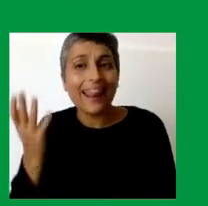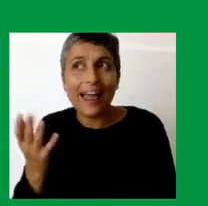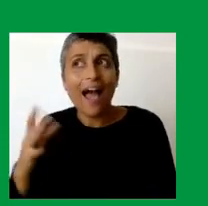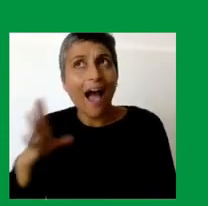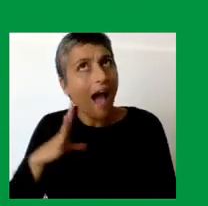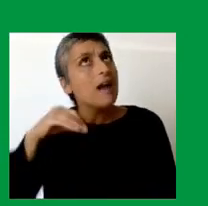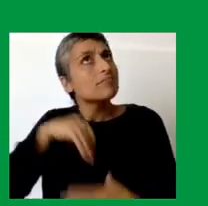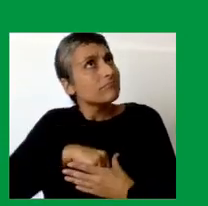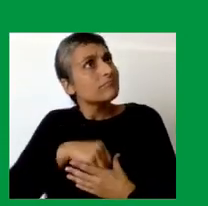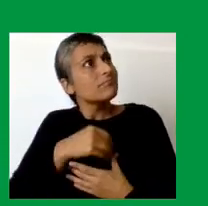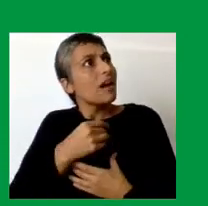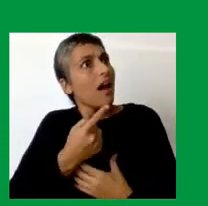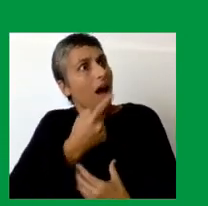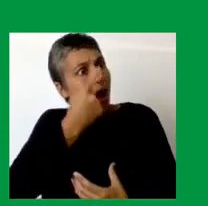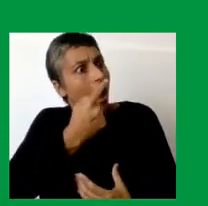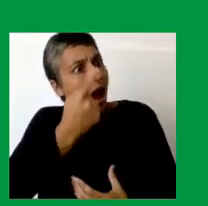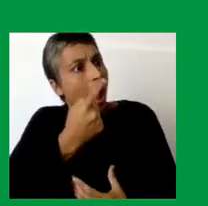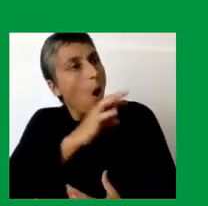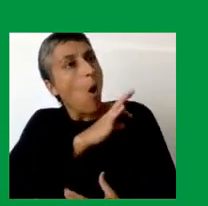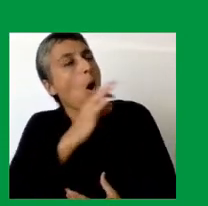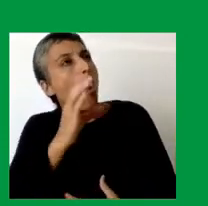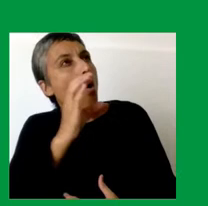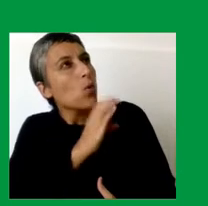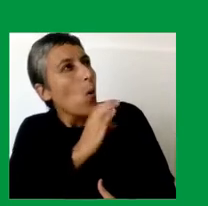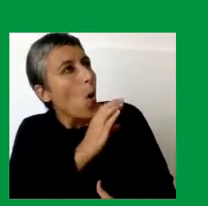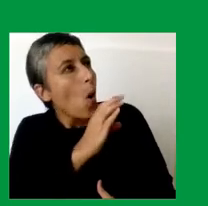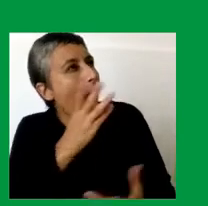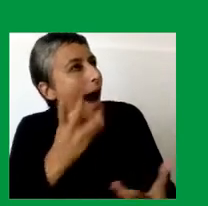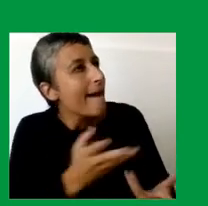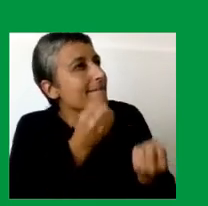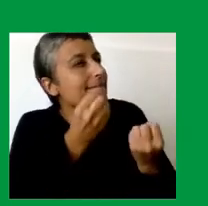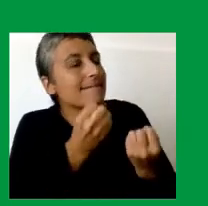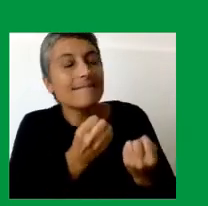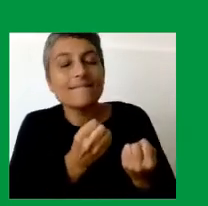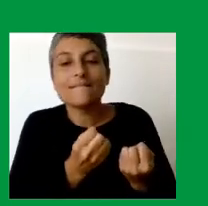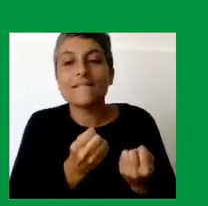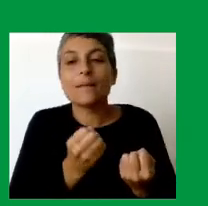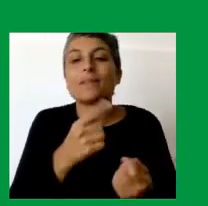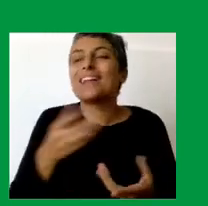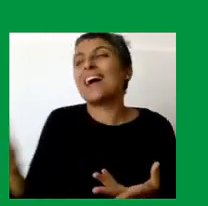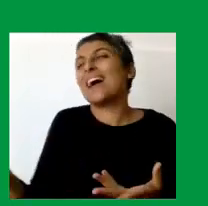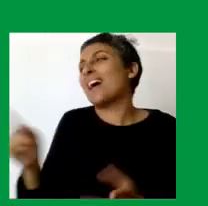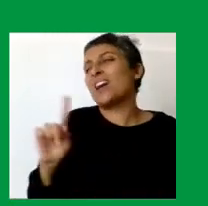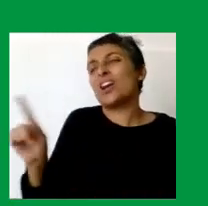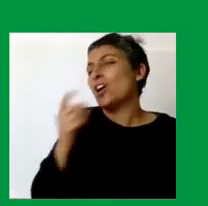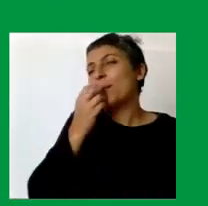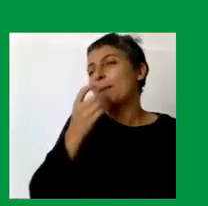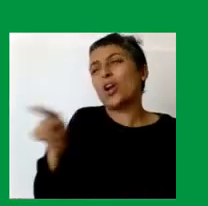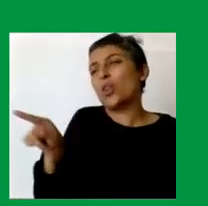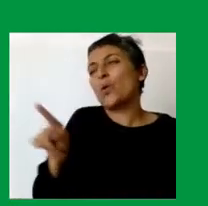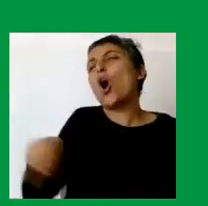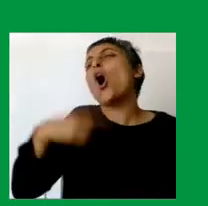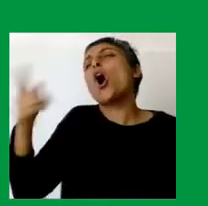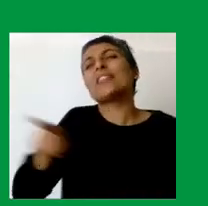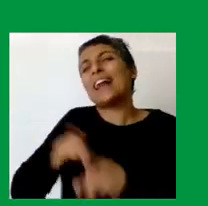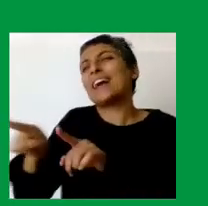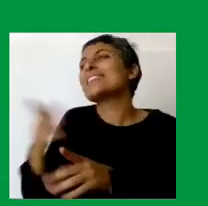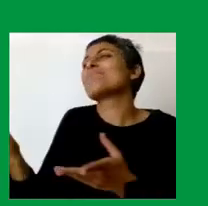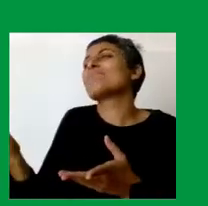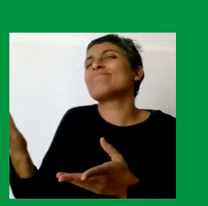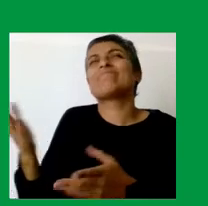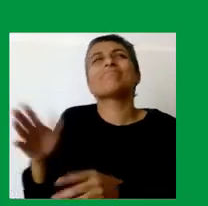vocación, un interés, una curiosidad desde pequeñas con eso, se le dice, bueno, no, pero vos mejor hacé otra carrera porque eso es más para los